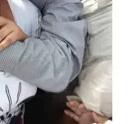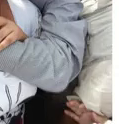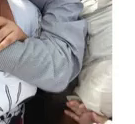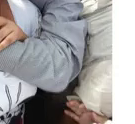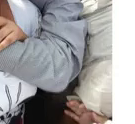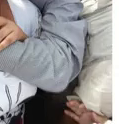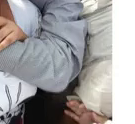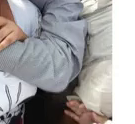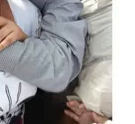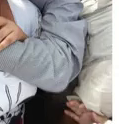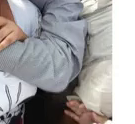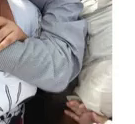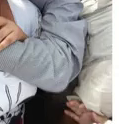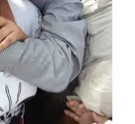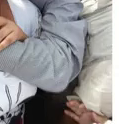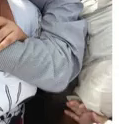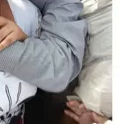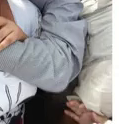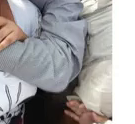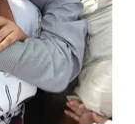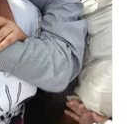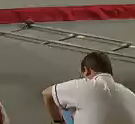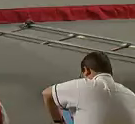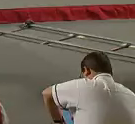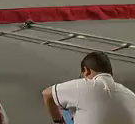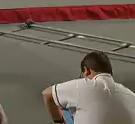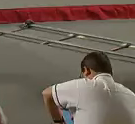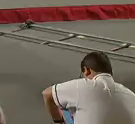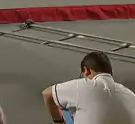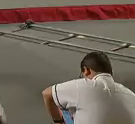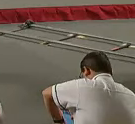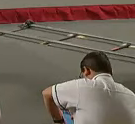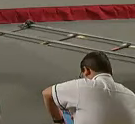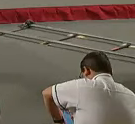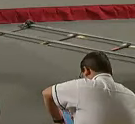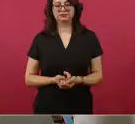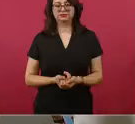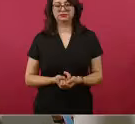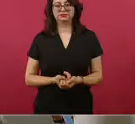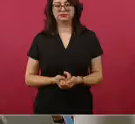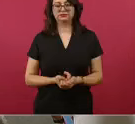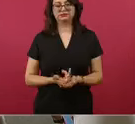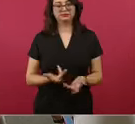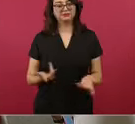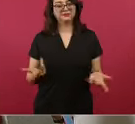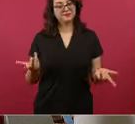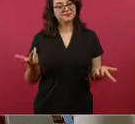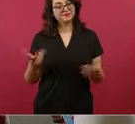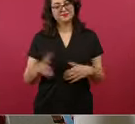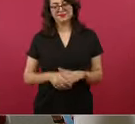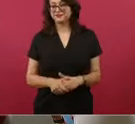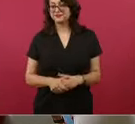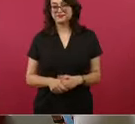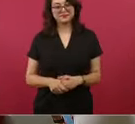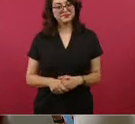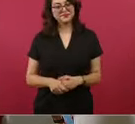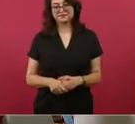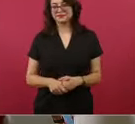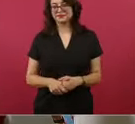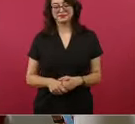algo. El presidente Andrés Manuel López Obrador nunca conoció a Hugo Chávez. Vean nada más